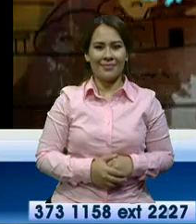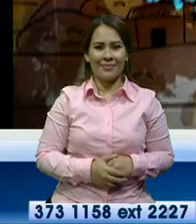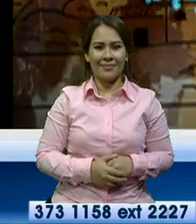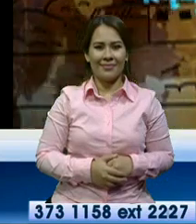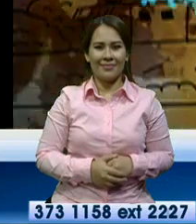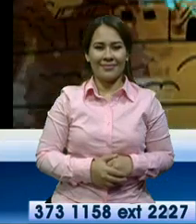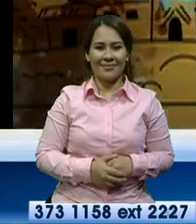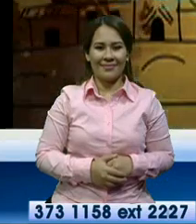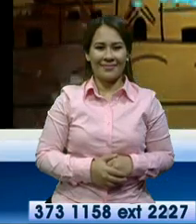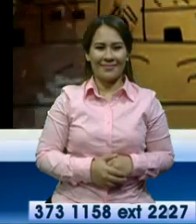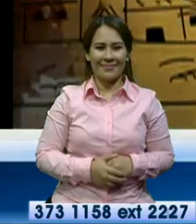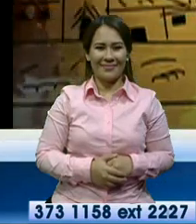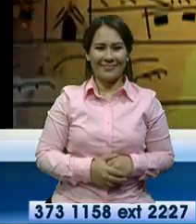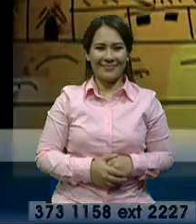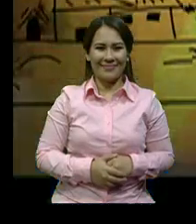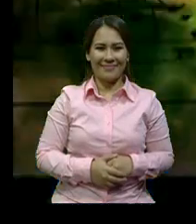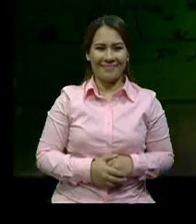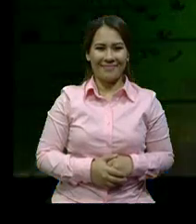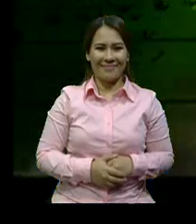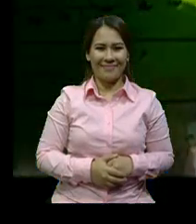natural.